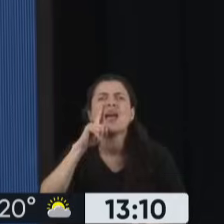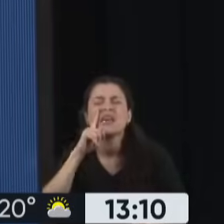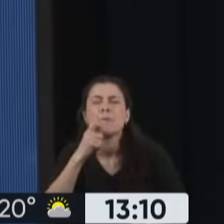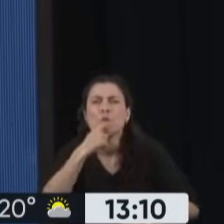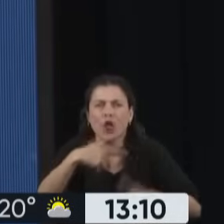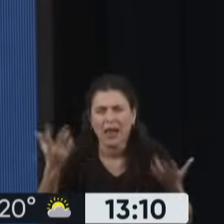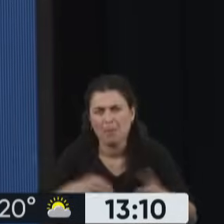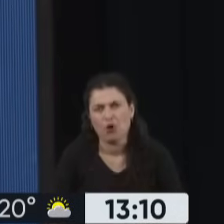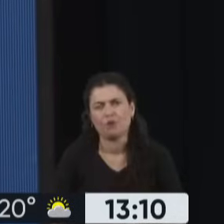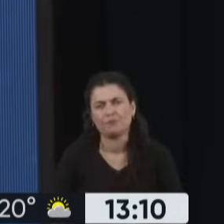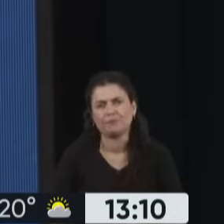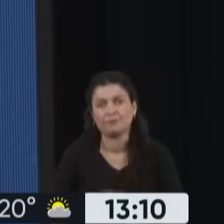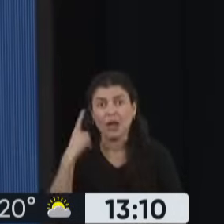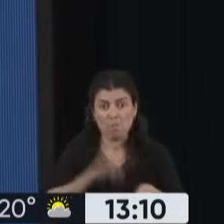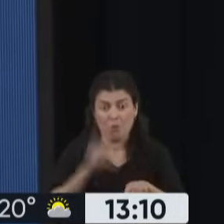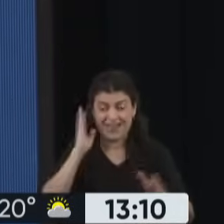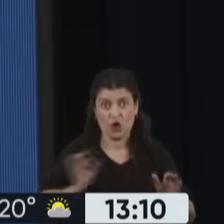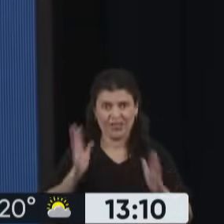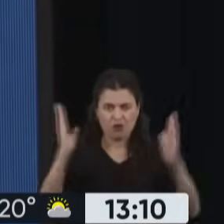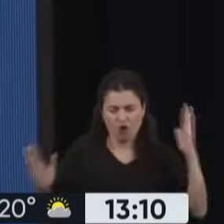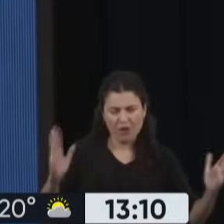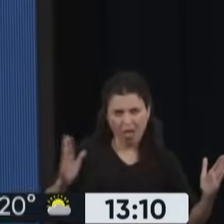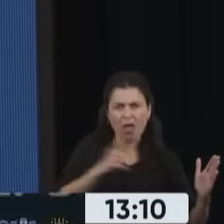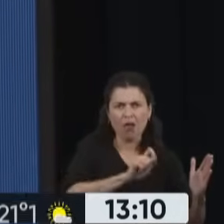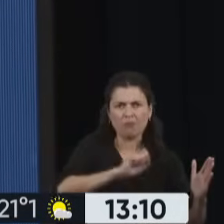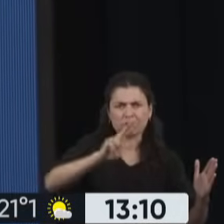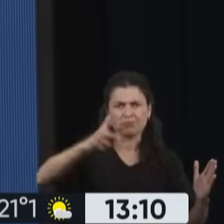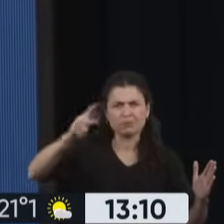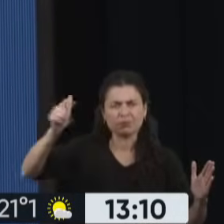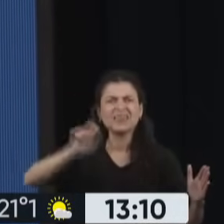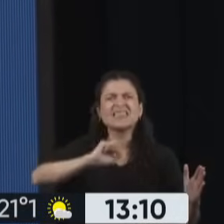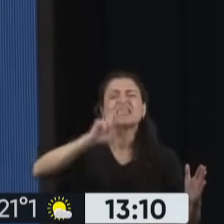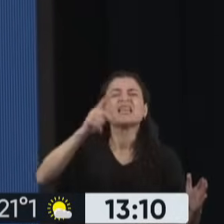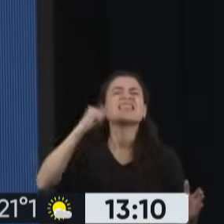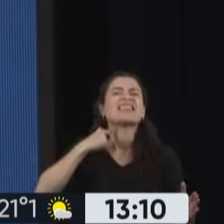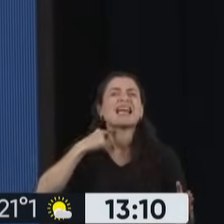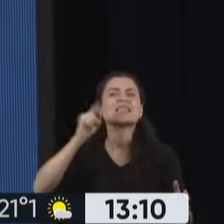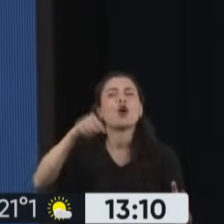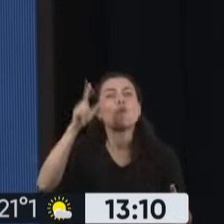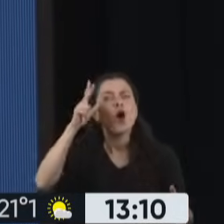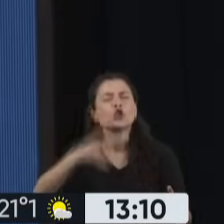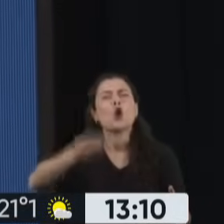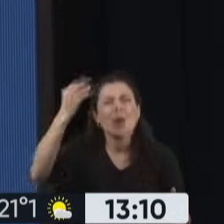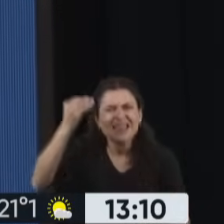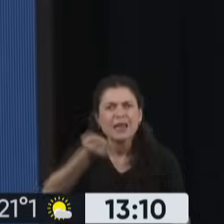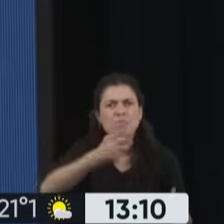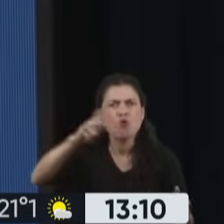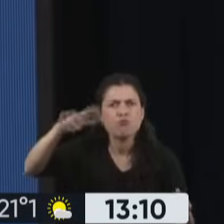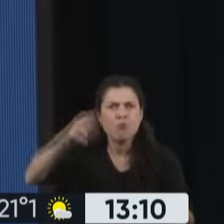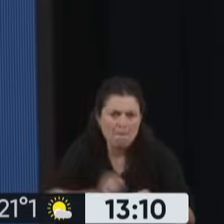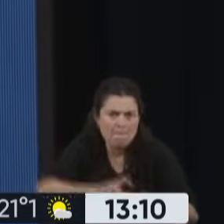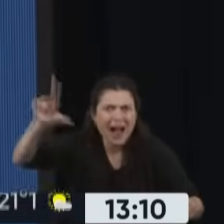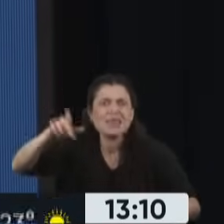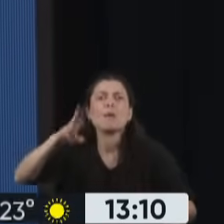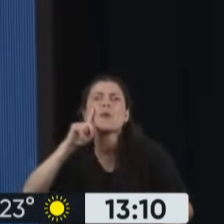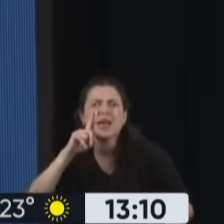digamos, en todo ese periodo se multiplicó per cápita, ¿no? Por 13,8 veces. Sin embargo, en el lapso que